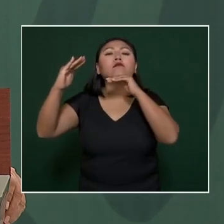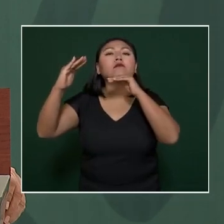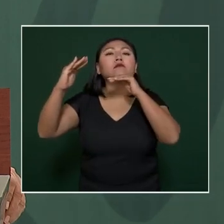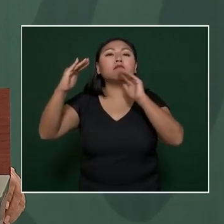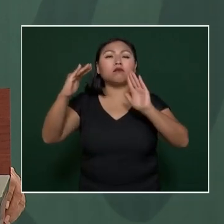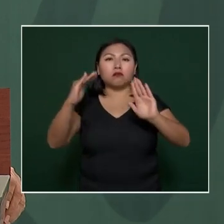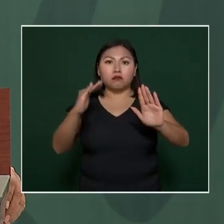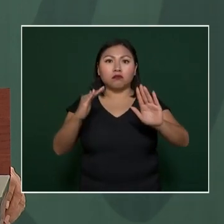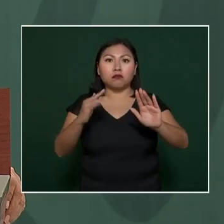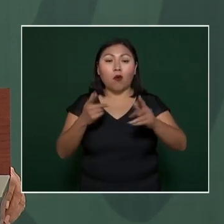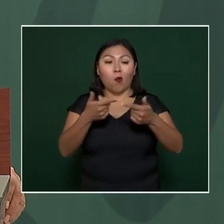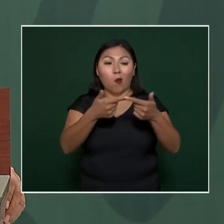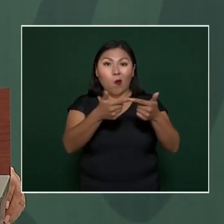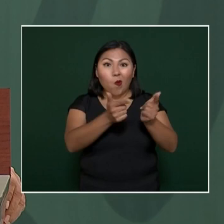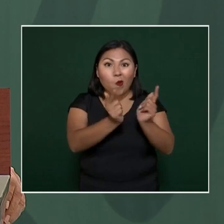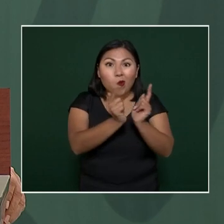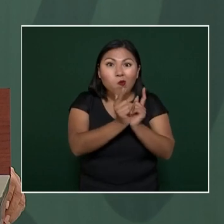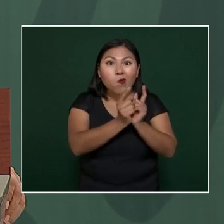de la